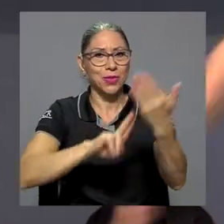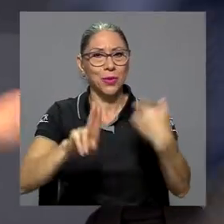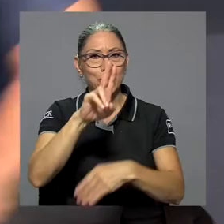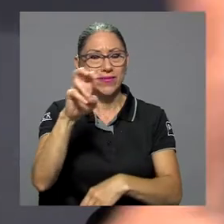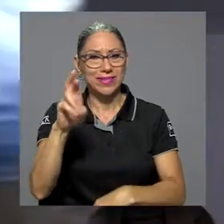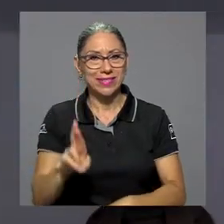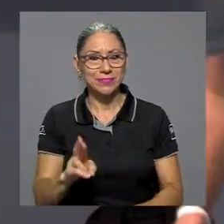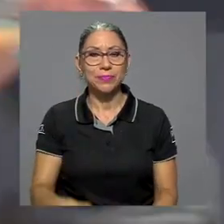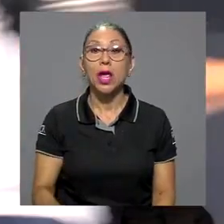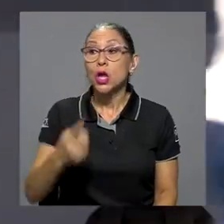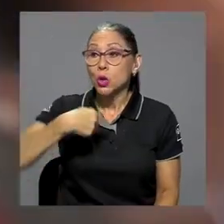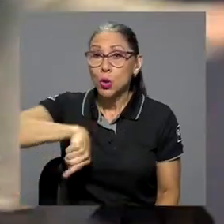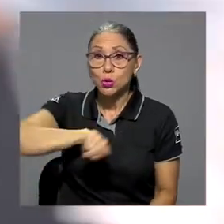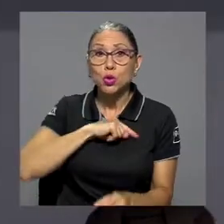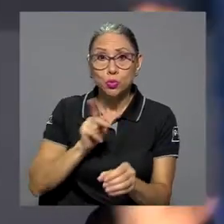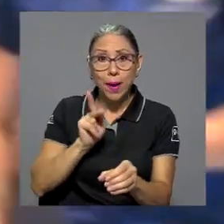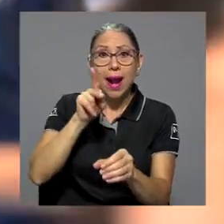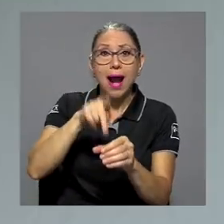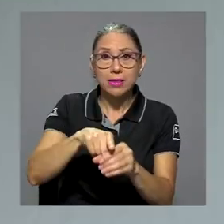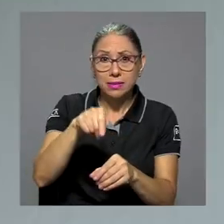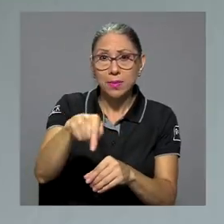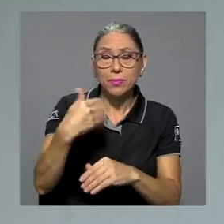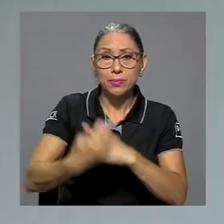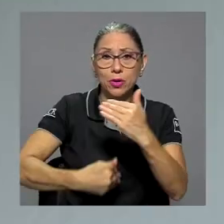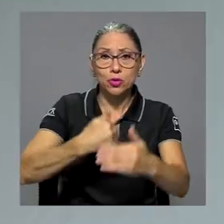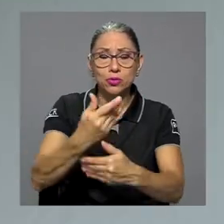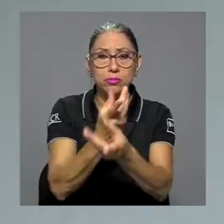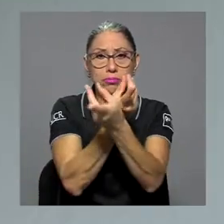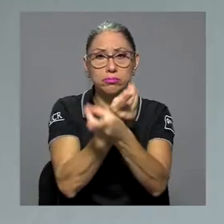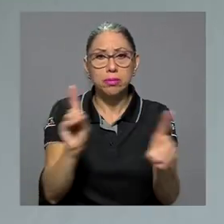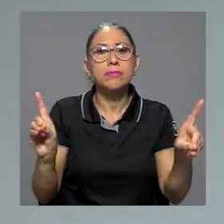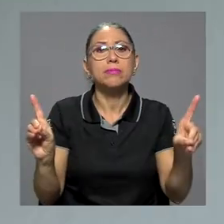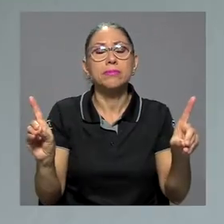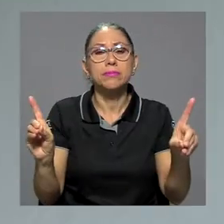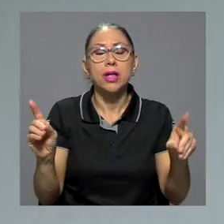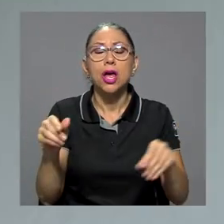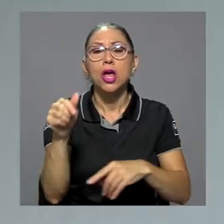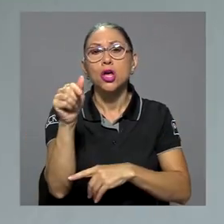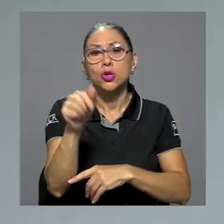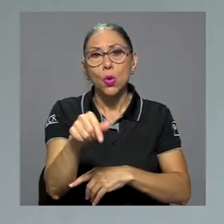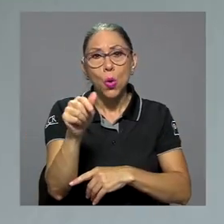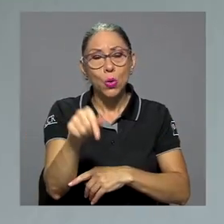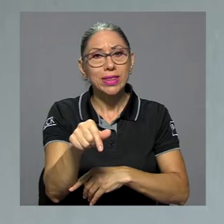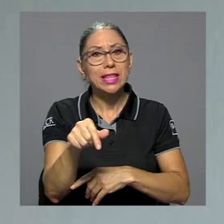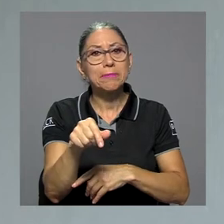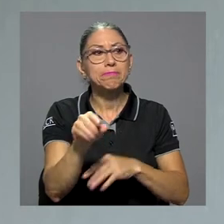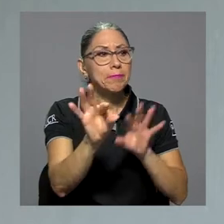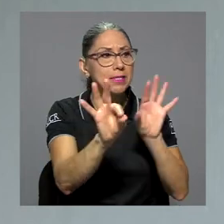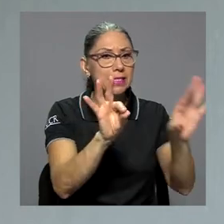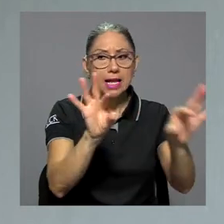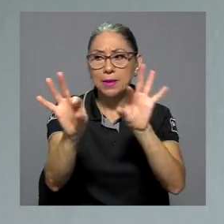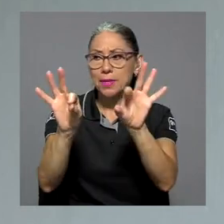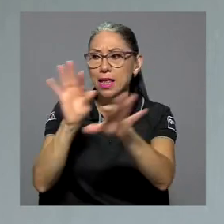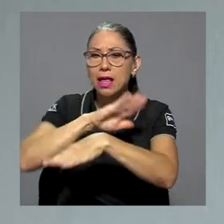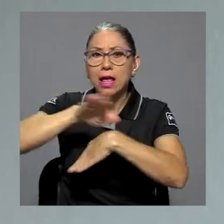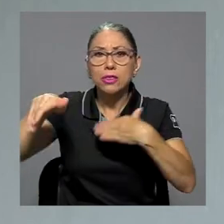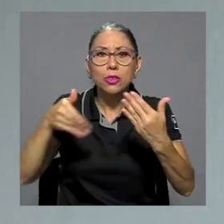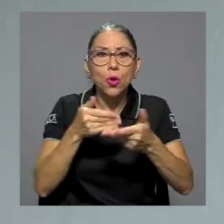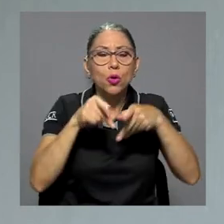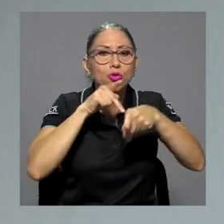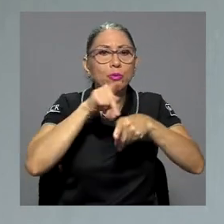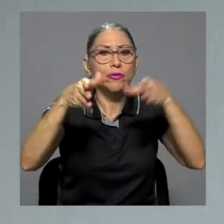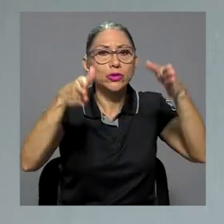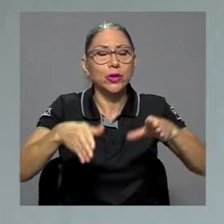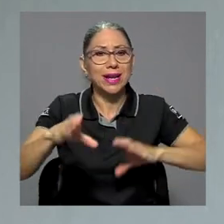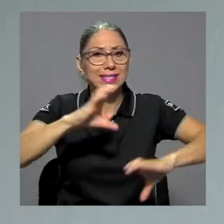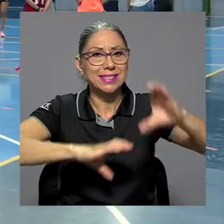Rica. Nosotros participaremos de un proceso democrático donde se estará invitando a todos los profesionales en ciencias